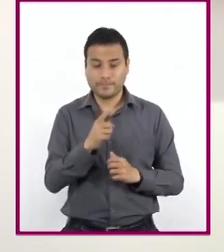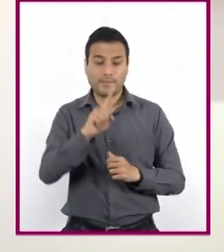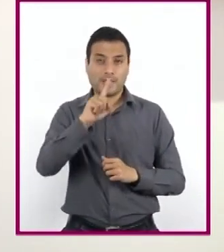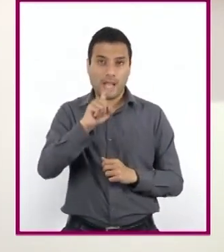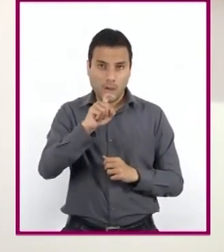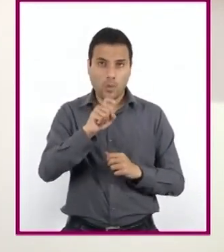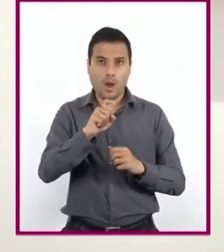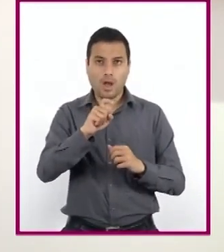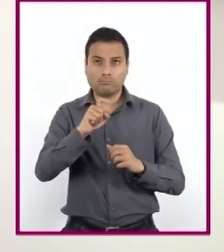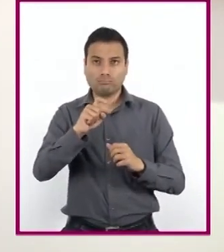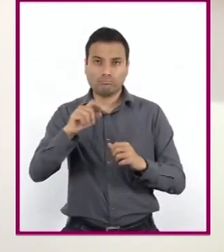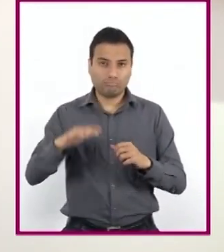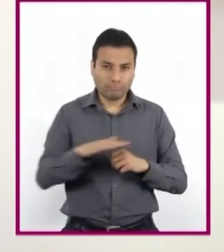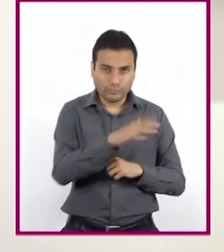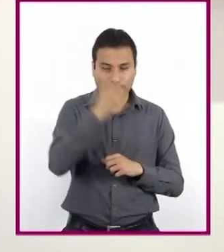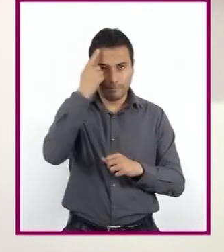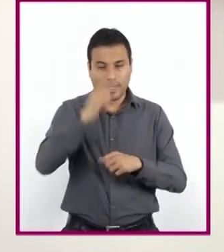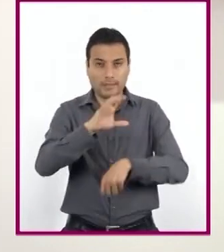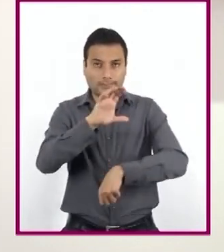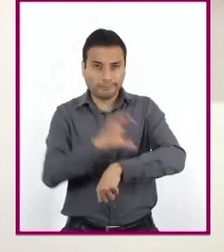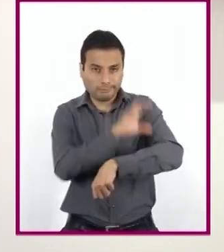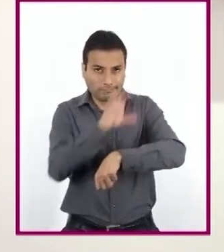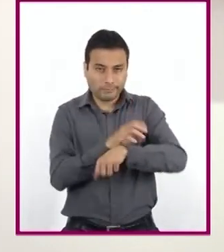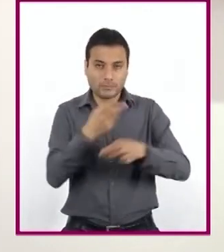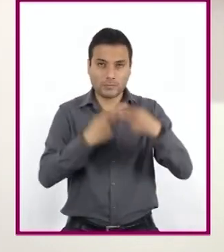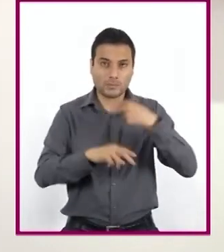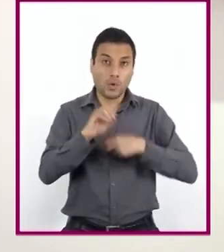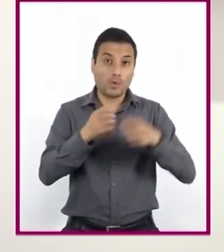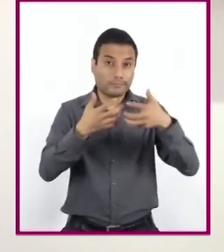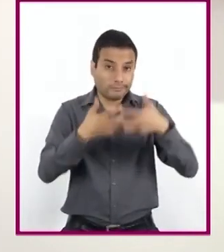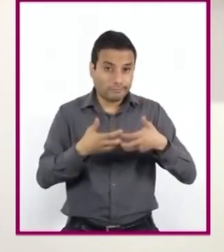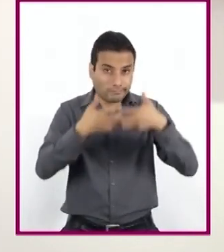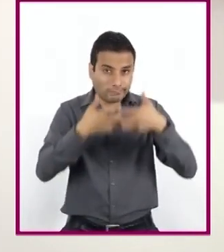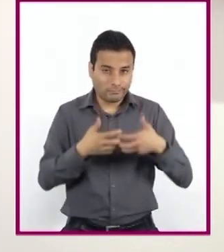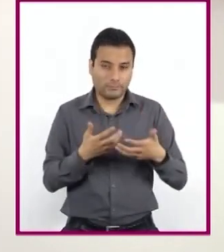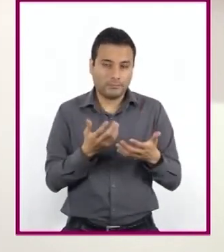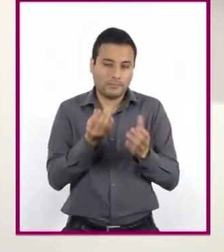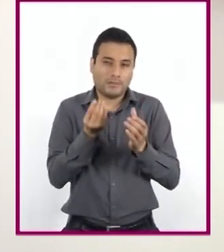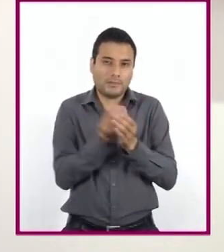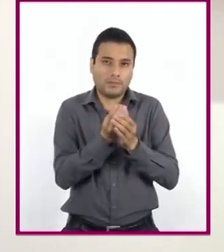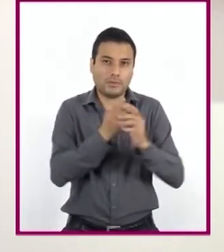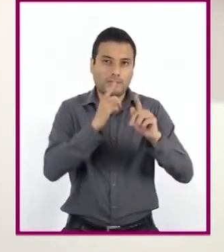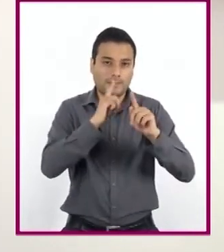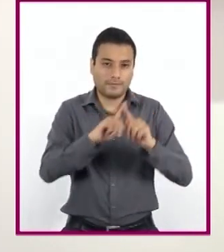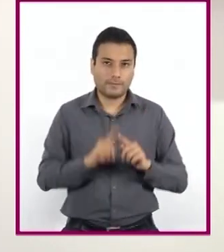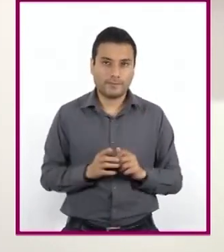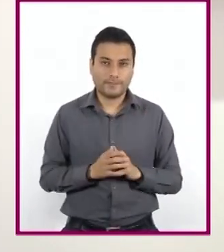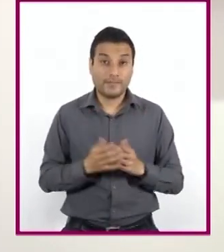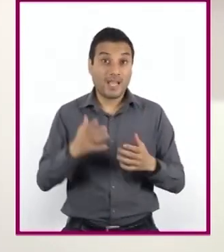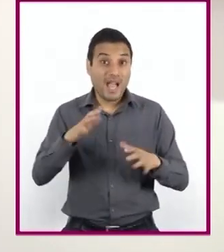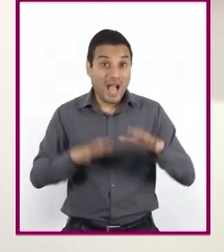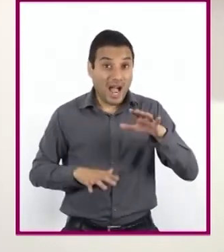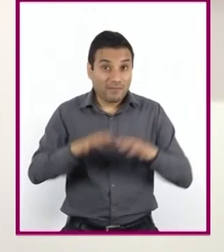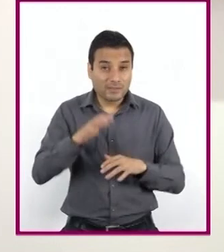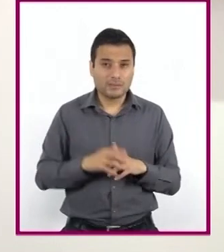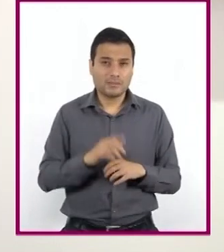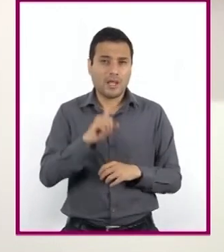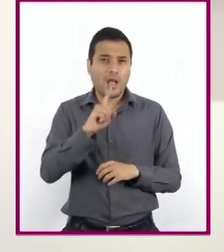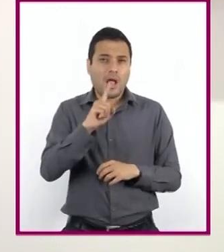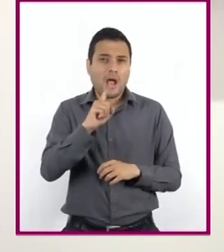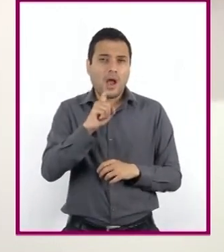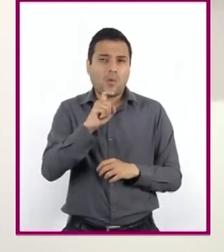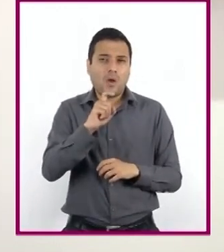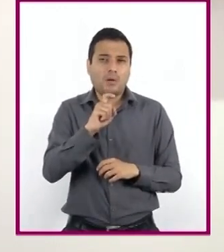eléctrica o para uso industrial. El problema en algunas zonas es que la misma agua se aplica a cualquier